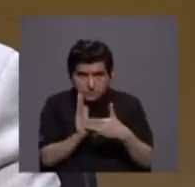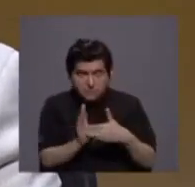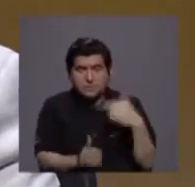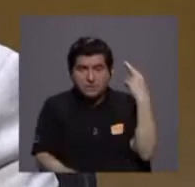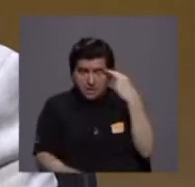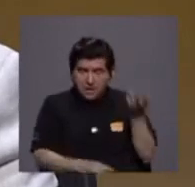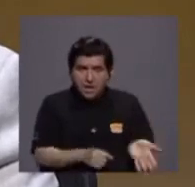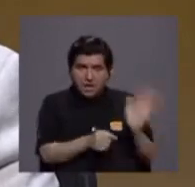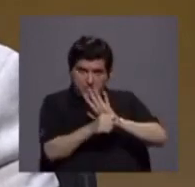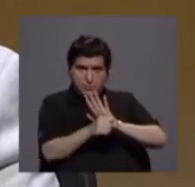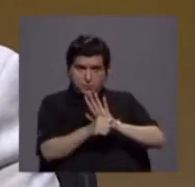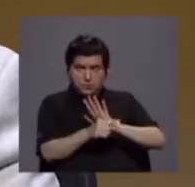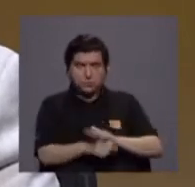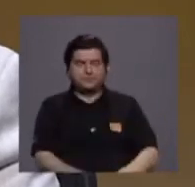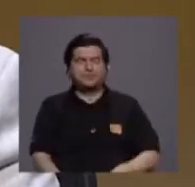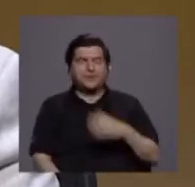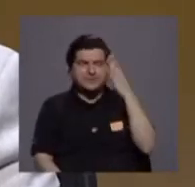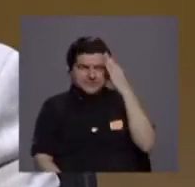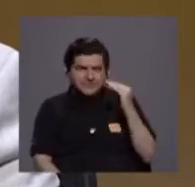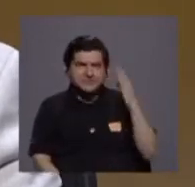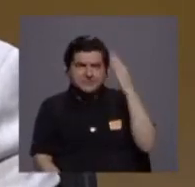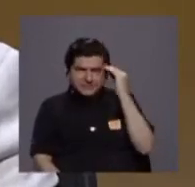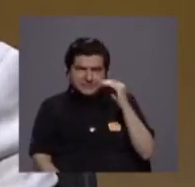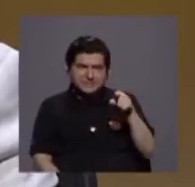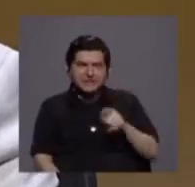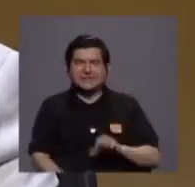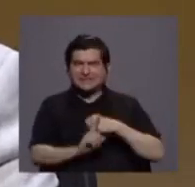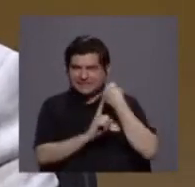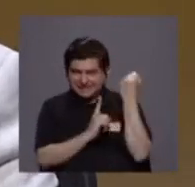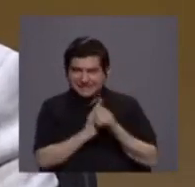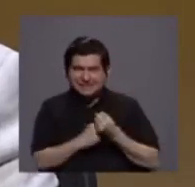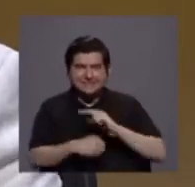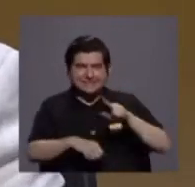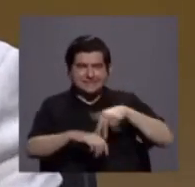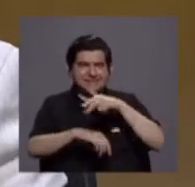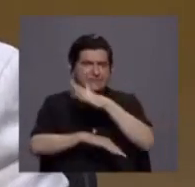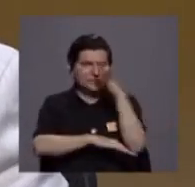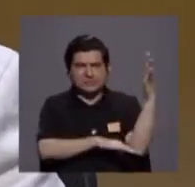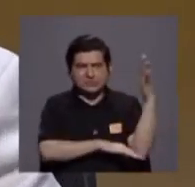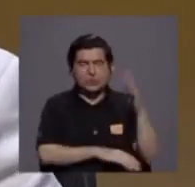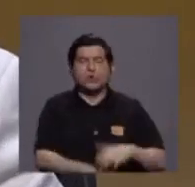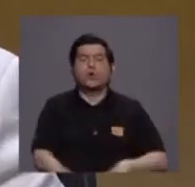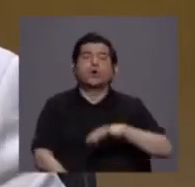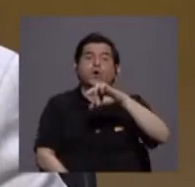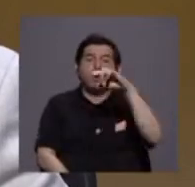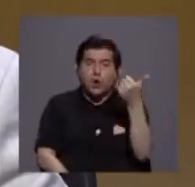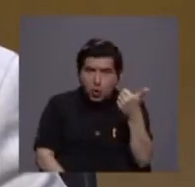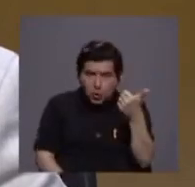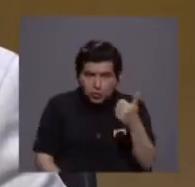COVID. Entonces ciertamente experimentamos ese embate de la naturaleza. Y el otro embate que